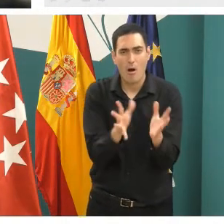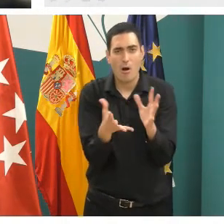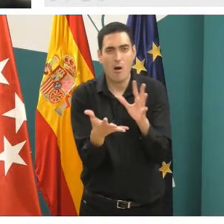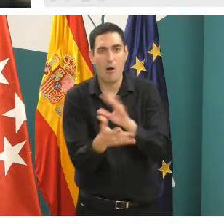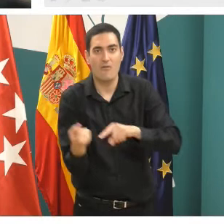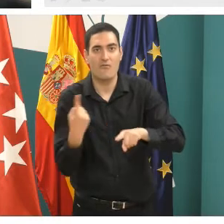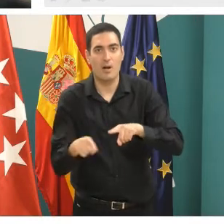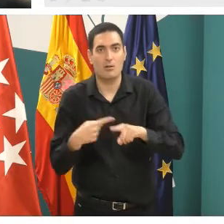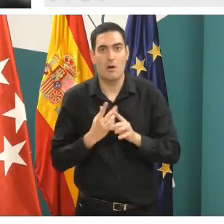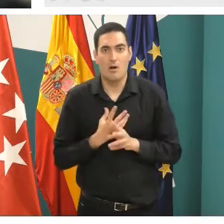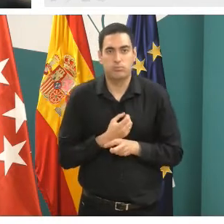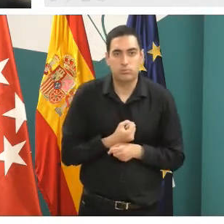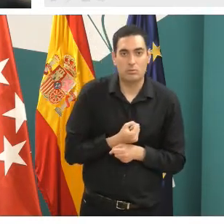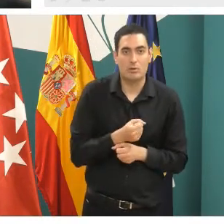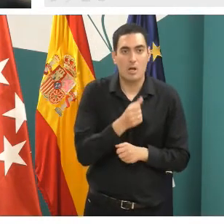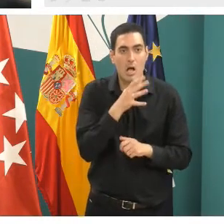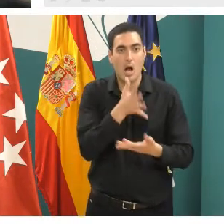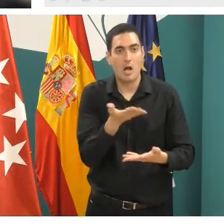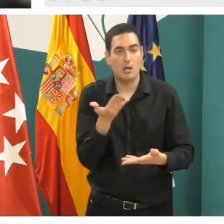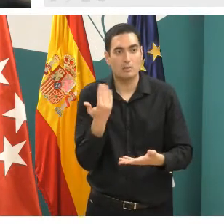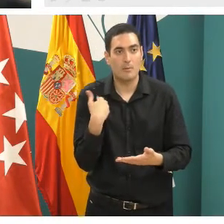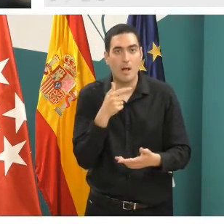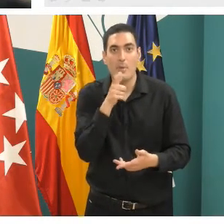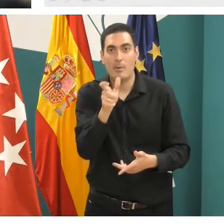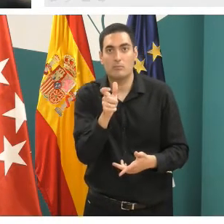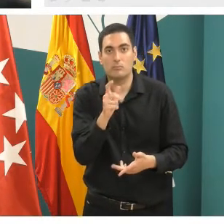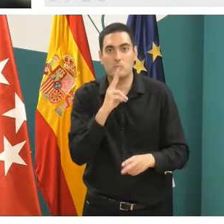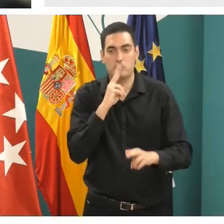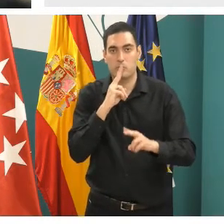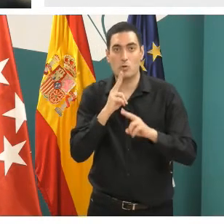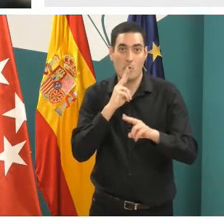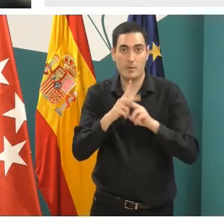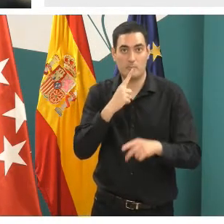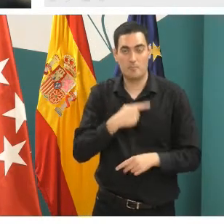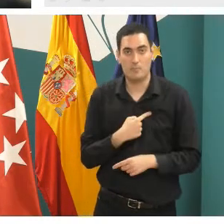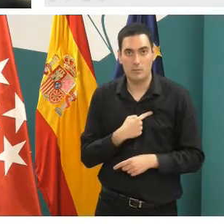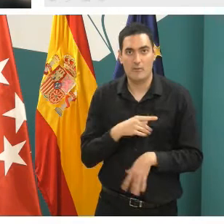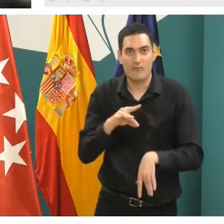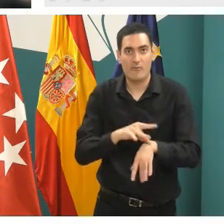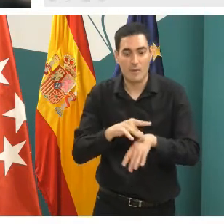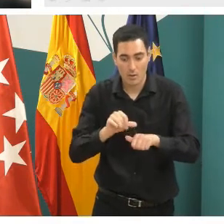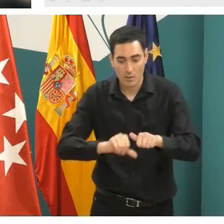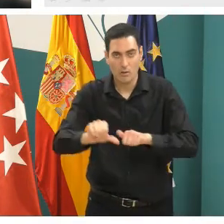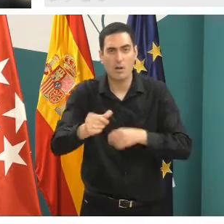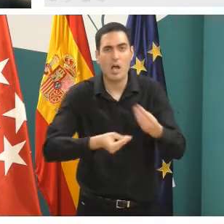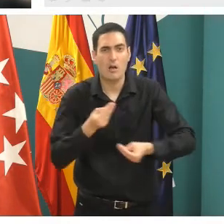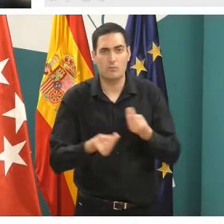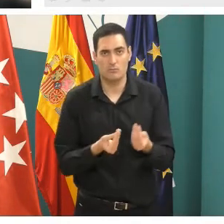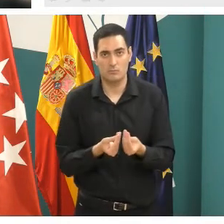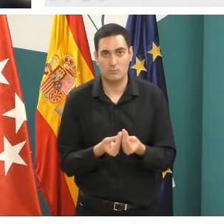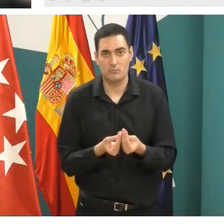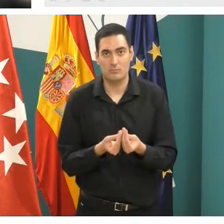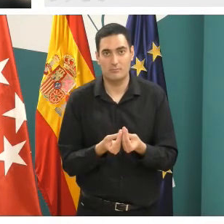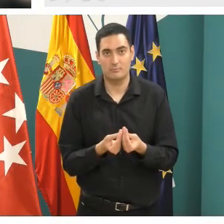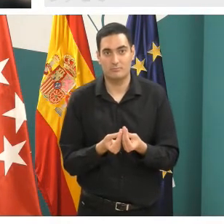angustia, preguntando, ¿y ahora que me han soltado este palabra, este nombre del síndrome, qué voy a hacer? Y es cuando hay que empezar